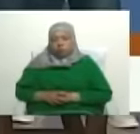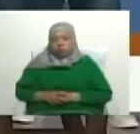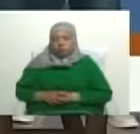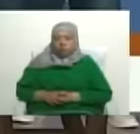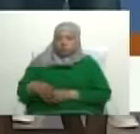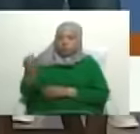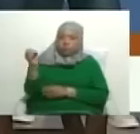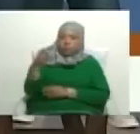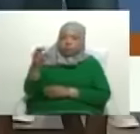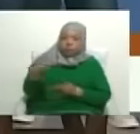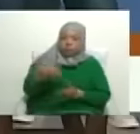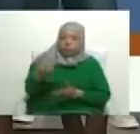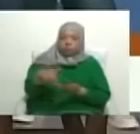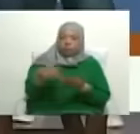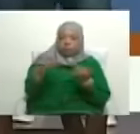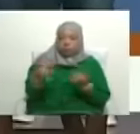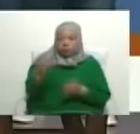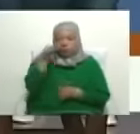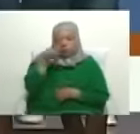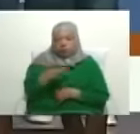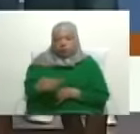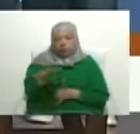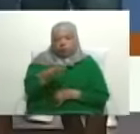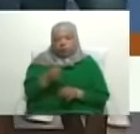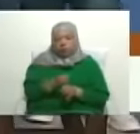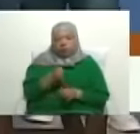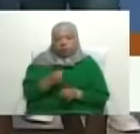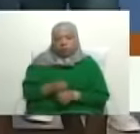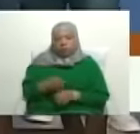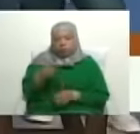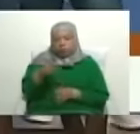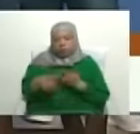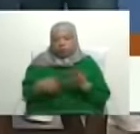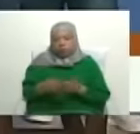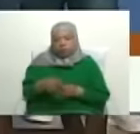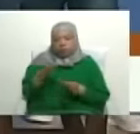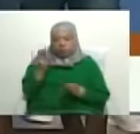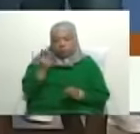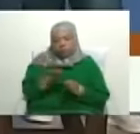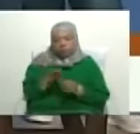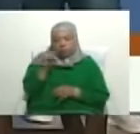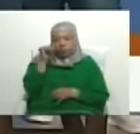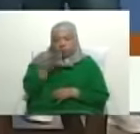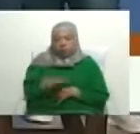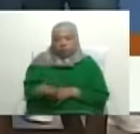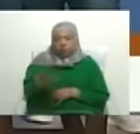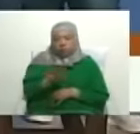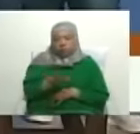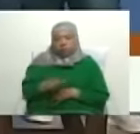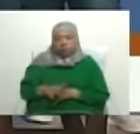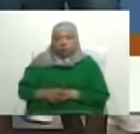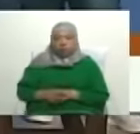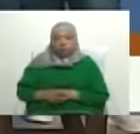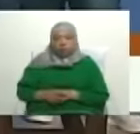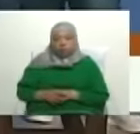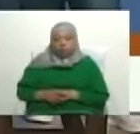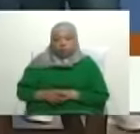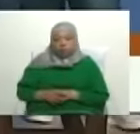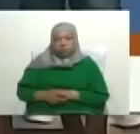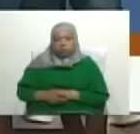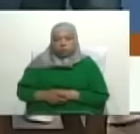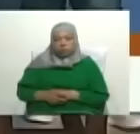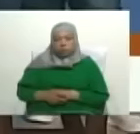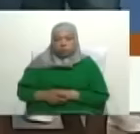Asamblea Nacional es el espacio político de discusión política por excelencia del país y de resguardo de la